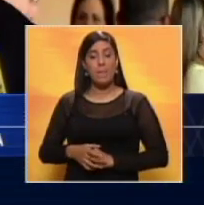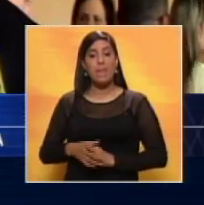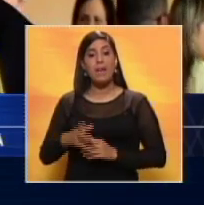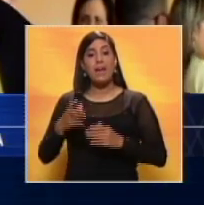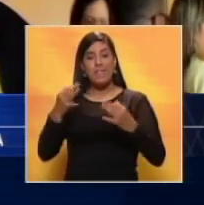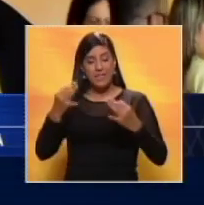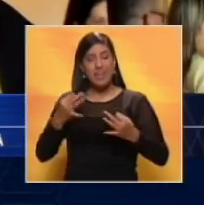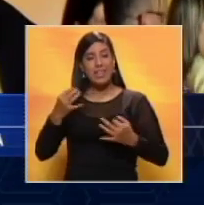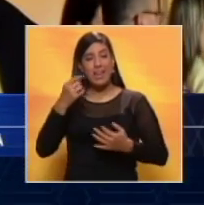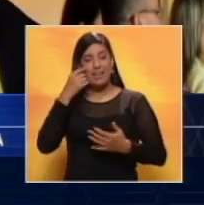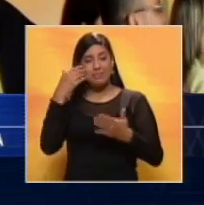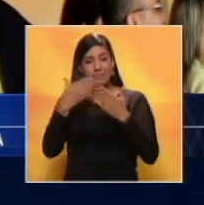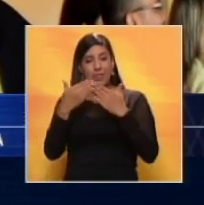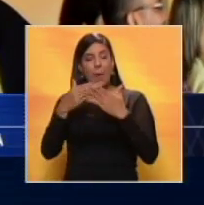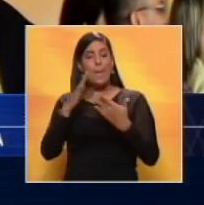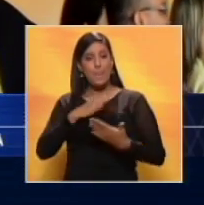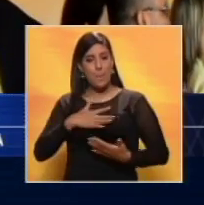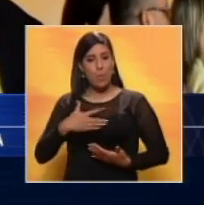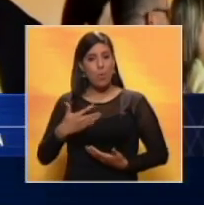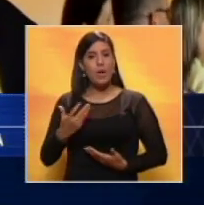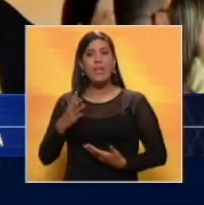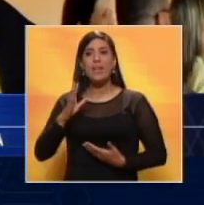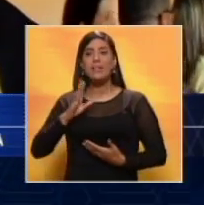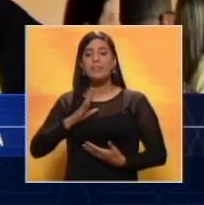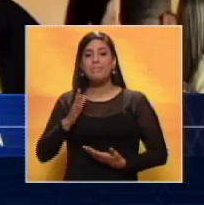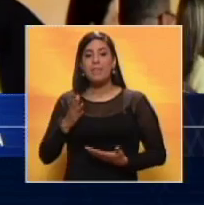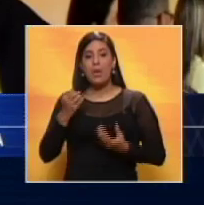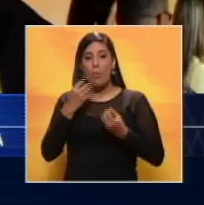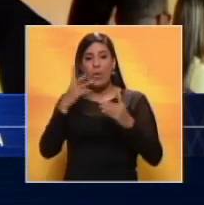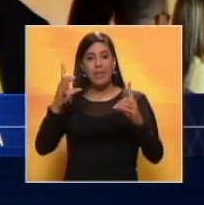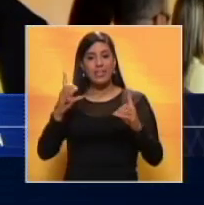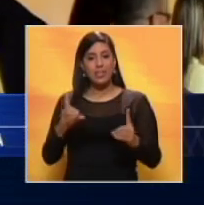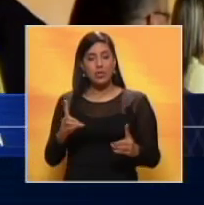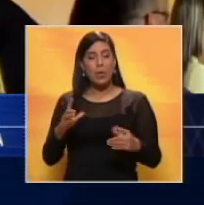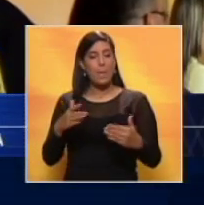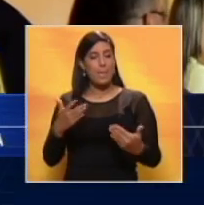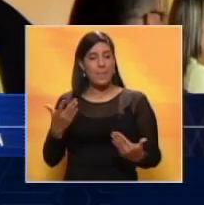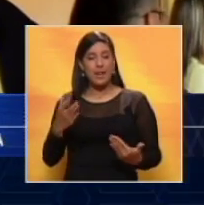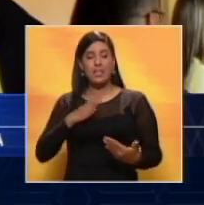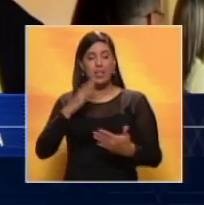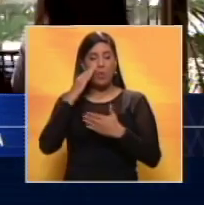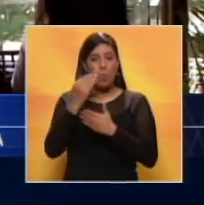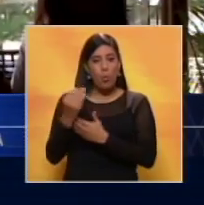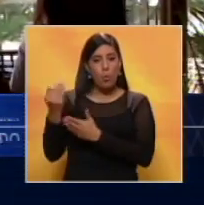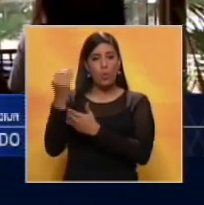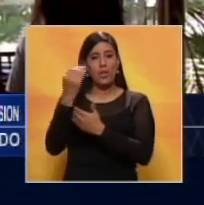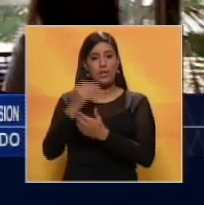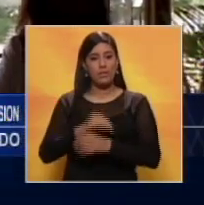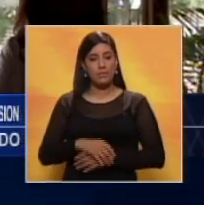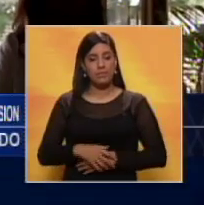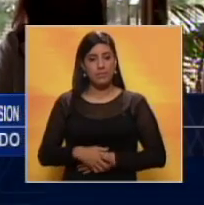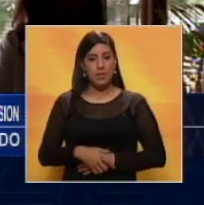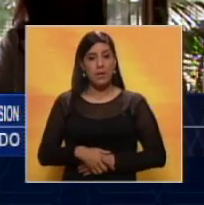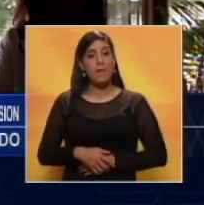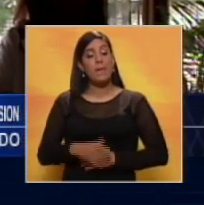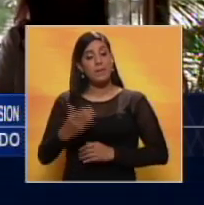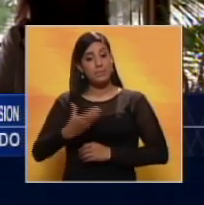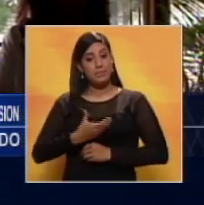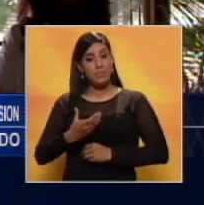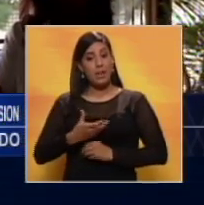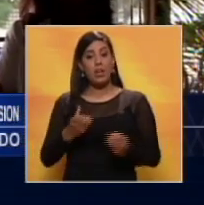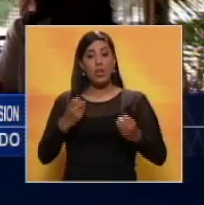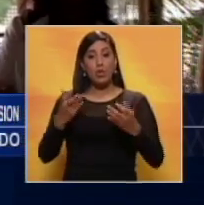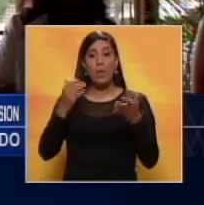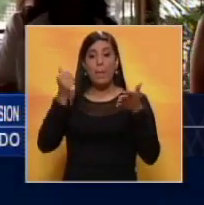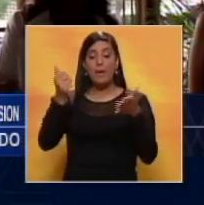con verdadera credibilidad para que podamos tomar buenas decisiones, para que podamos cuidarnos. La alcaldía